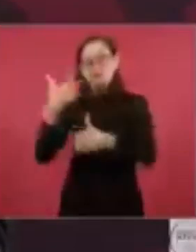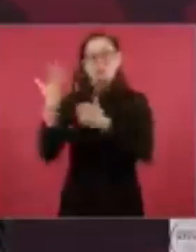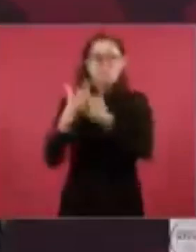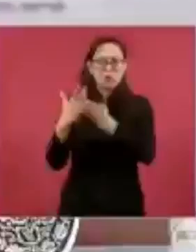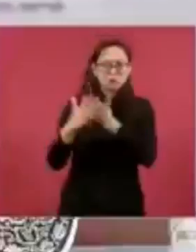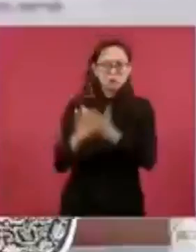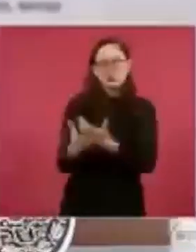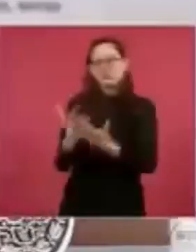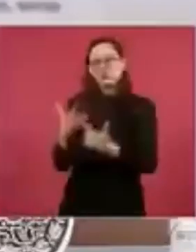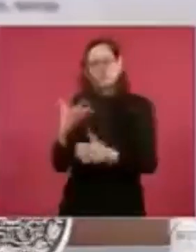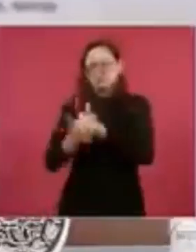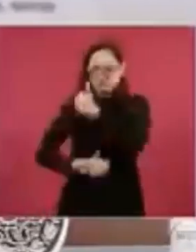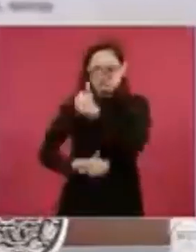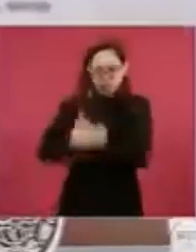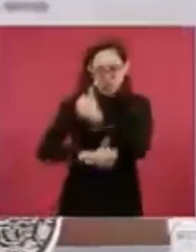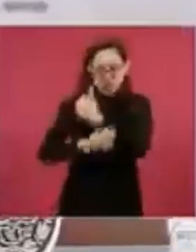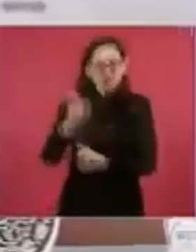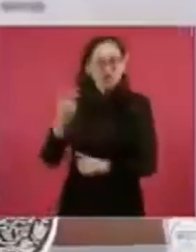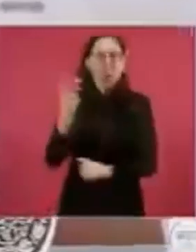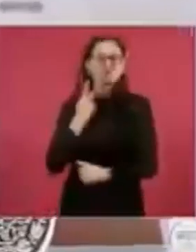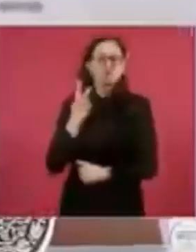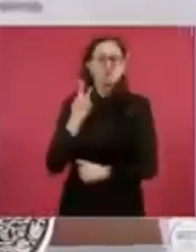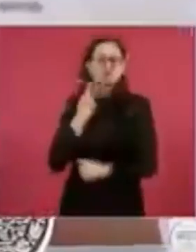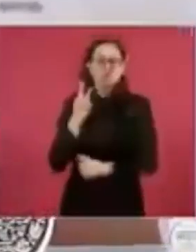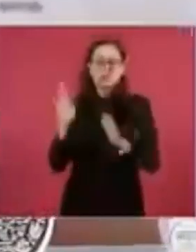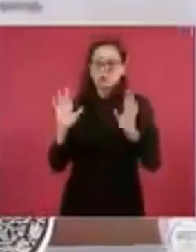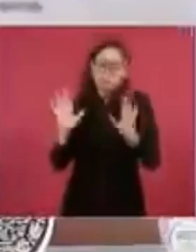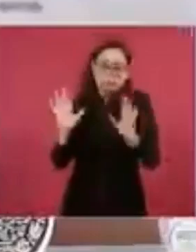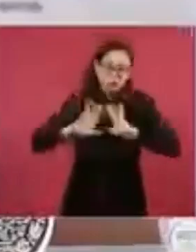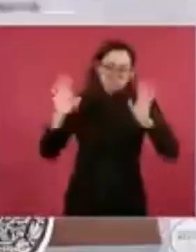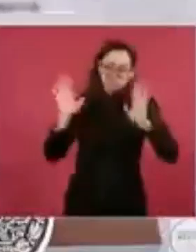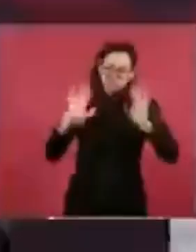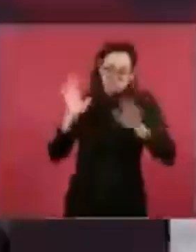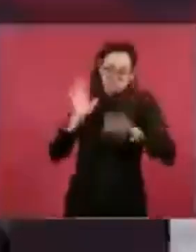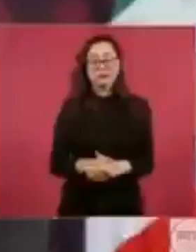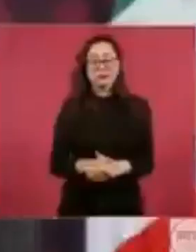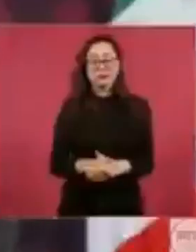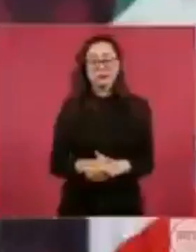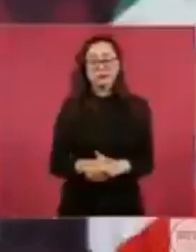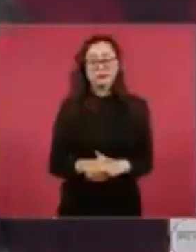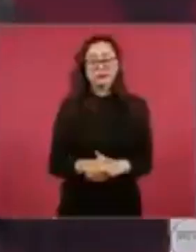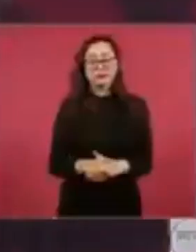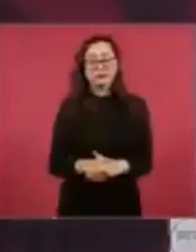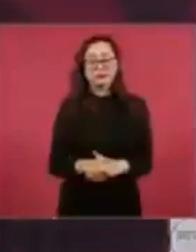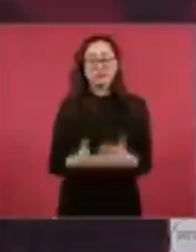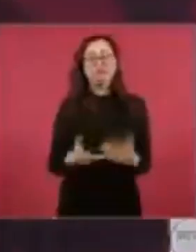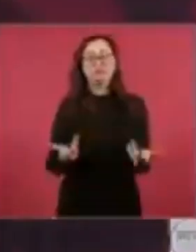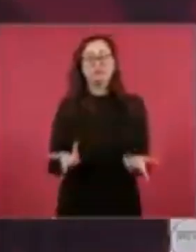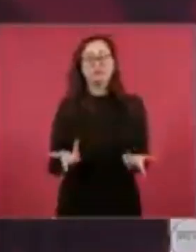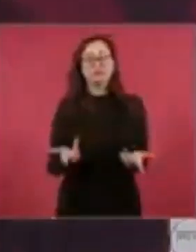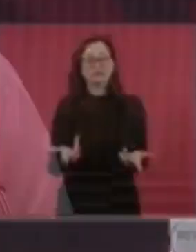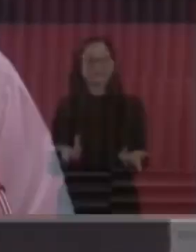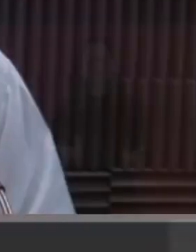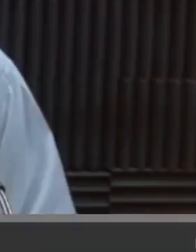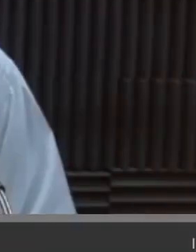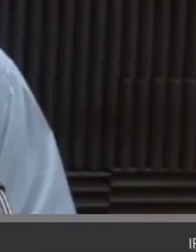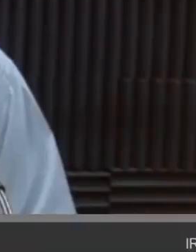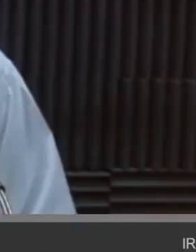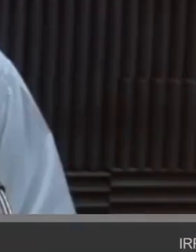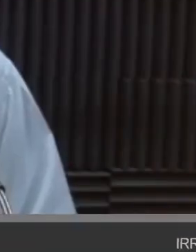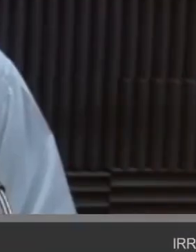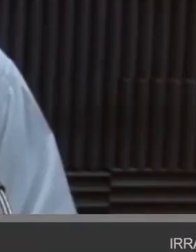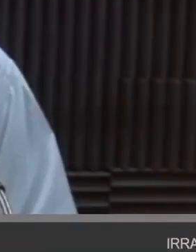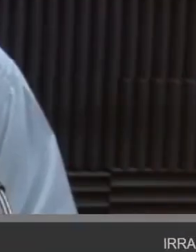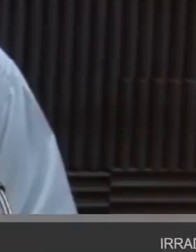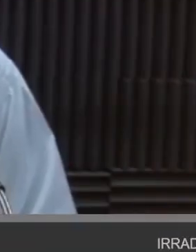sea no este impuesto y yo no tengo nada que ver reflexión sobre lo que escuchó usted de parte